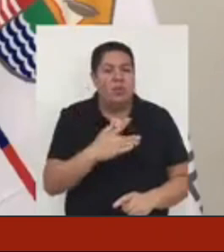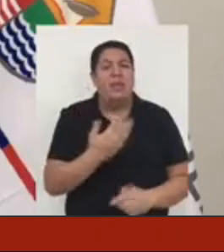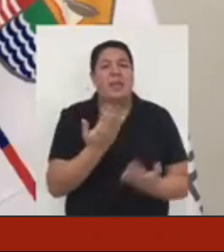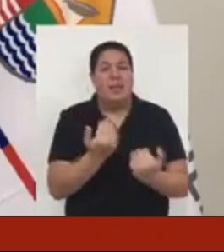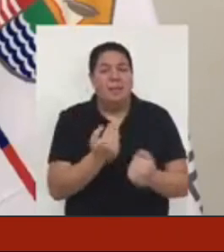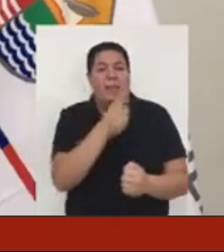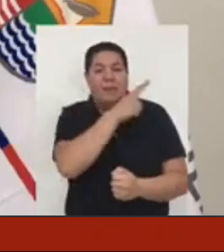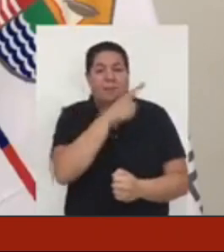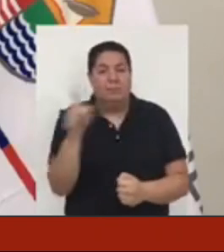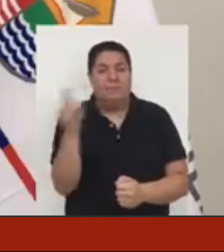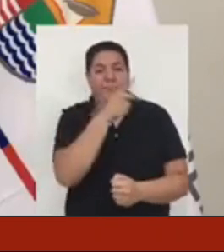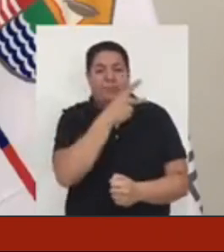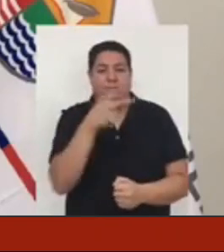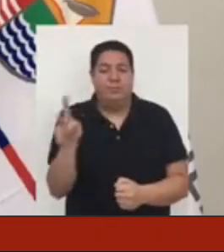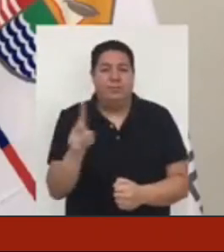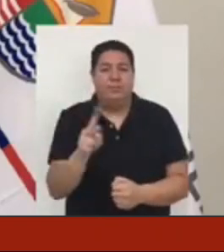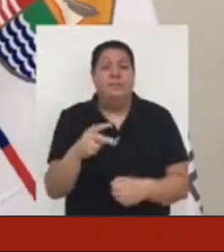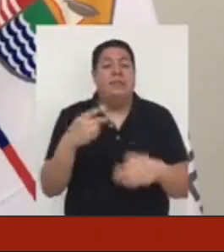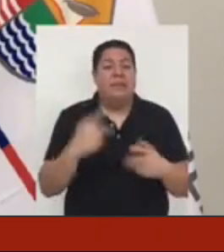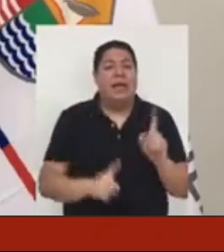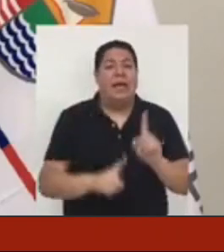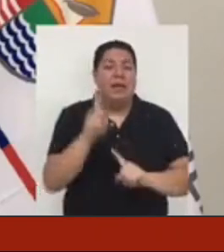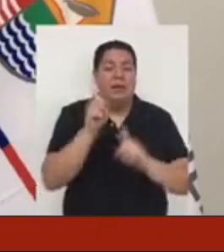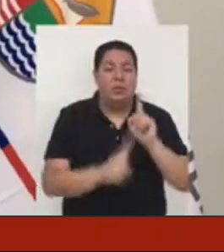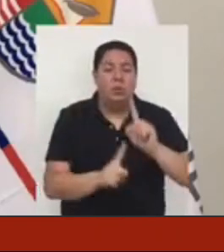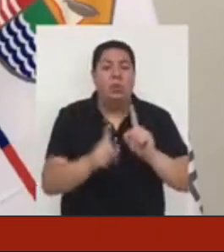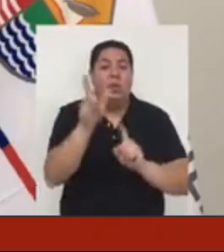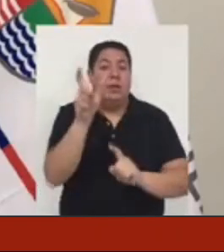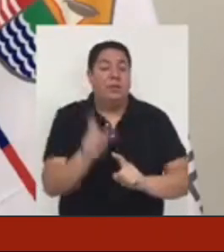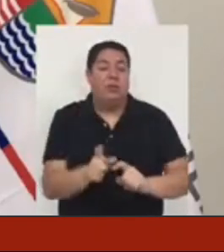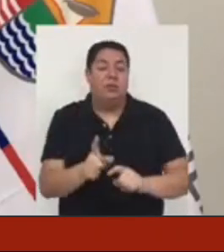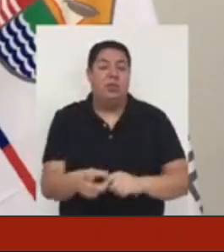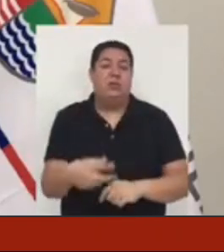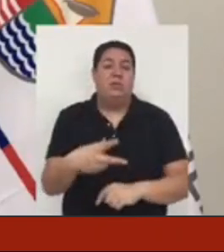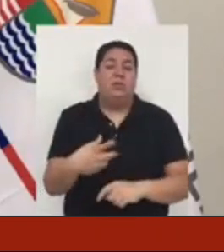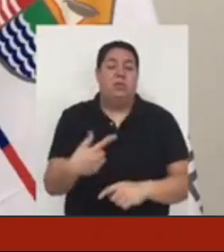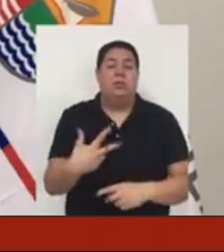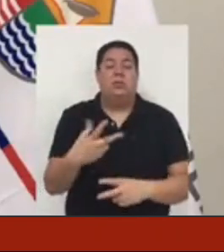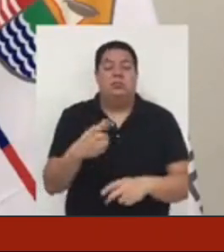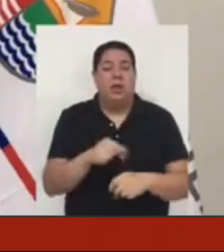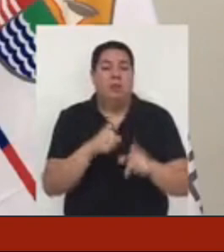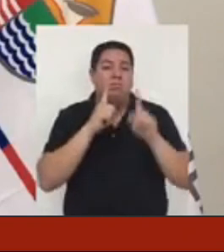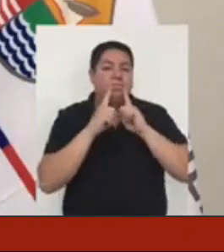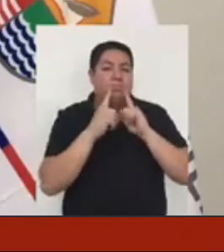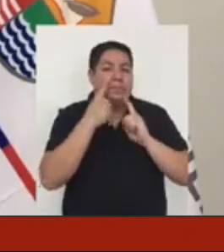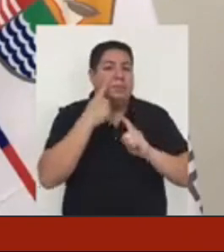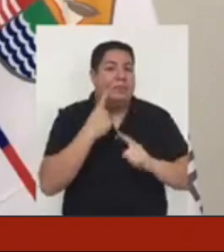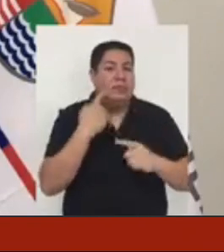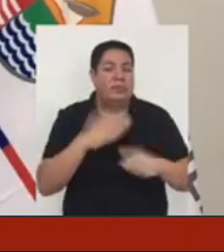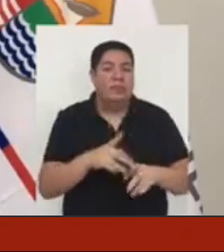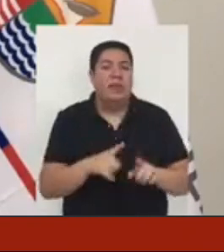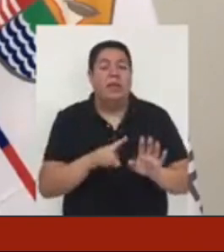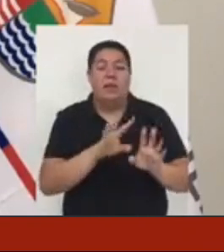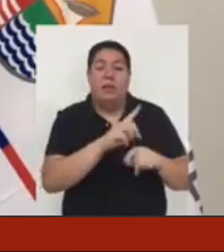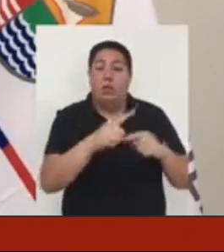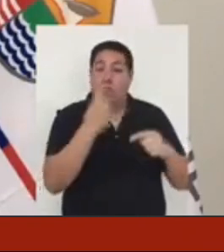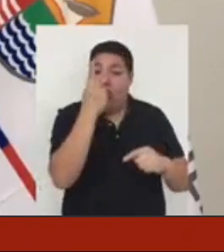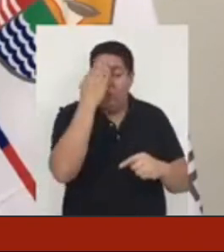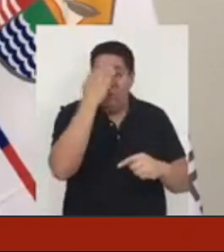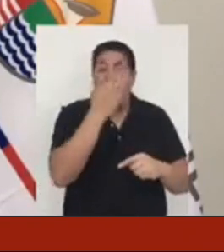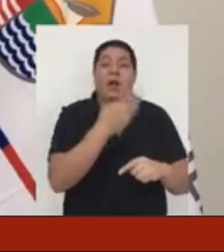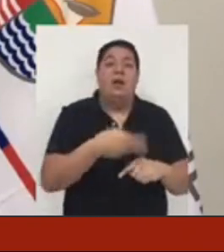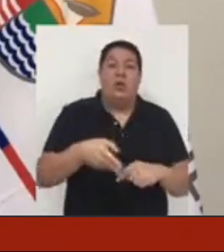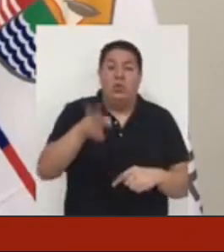14 días de cuarentena. Nosotros hemos tenido casos que el paciente se toma el examen, sale negativo, 2 días después ha